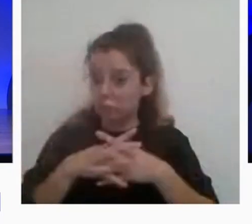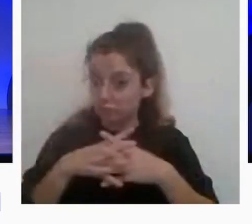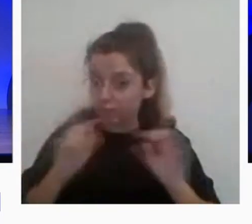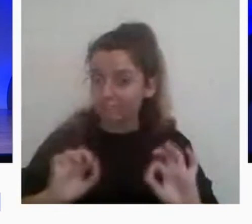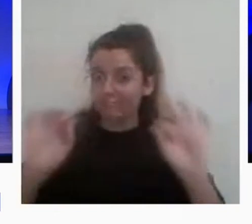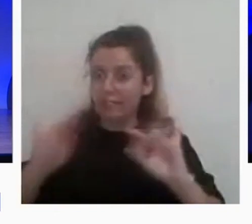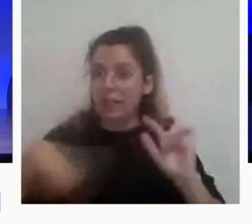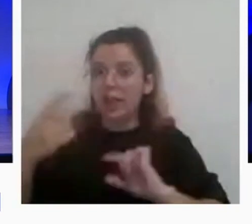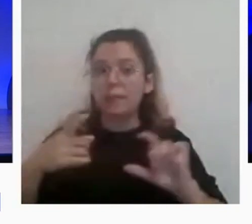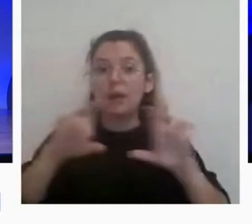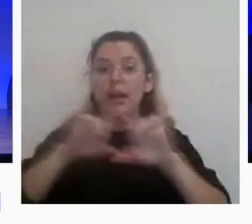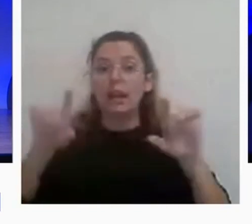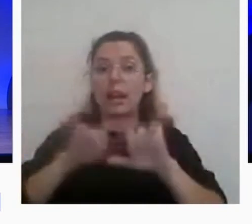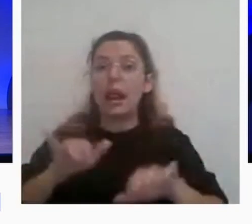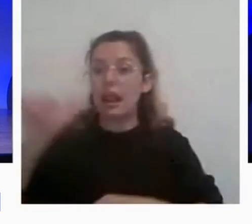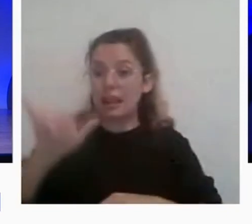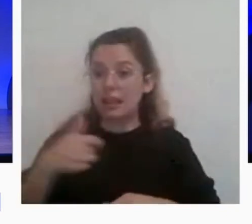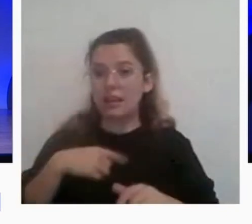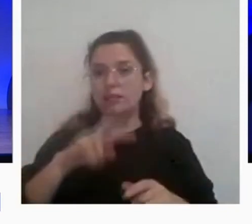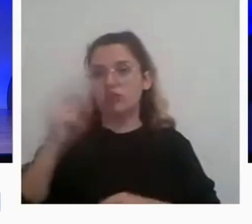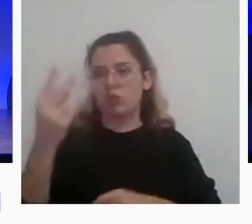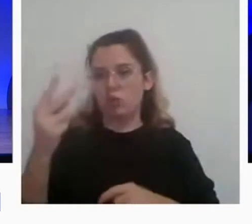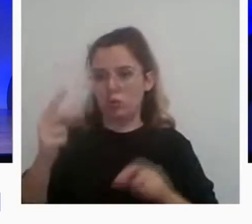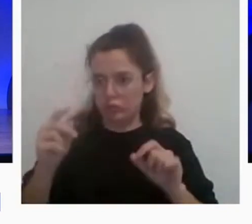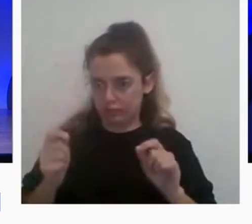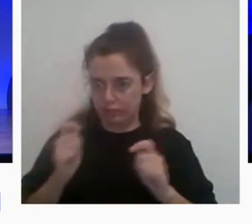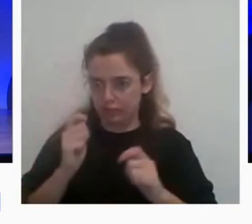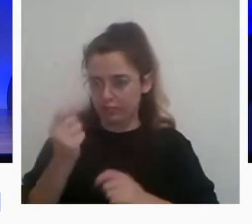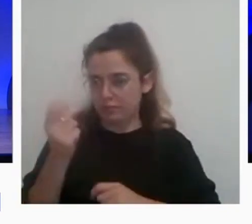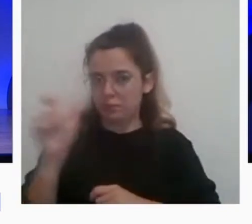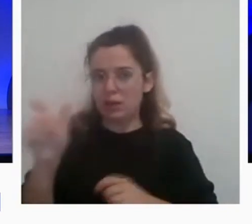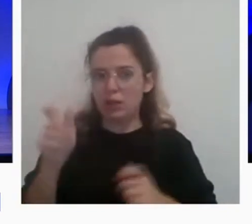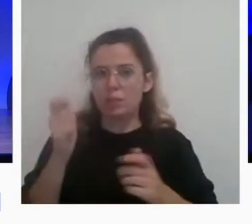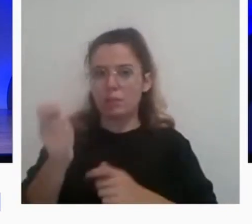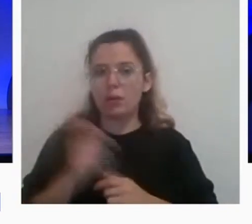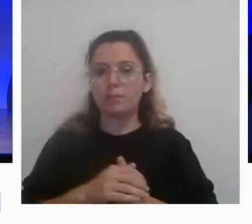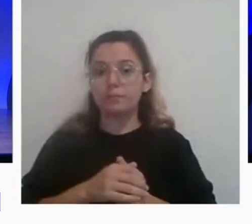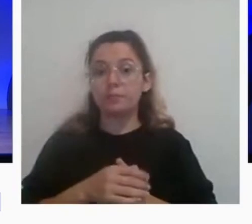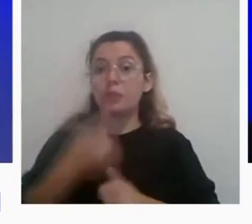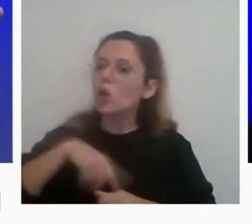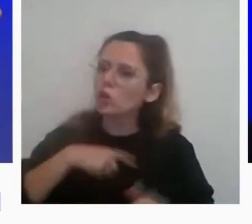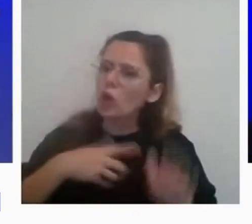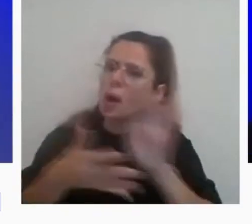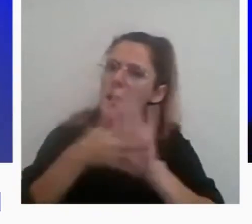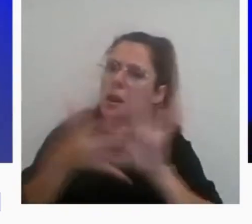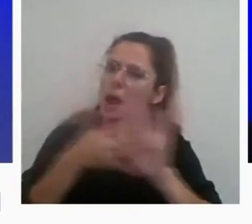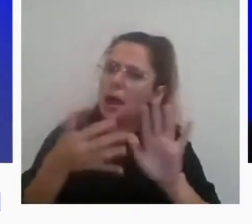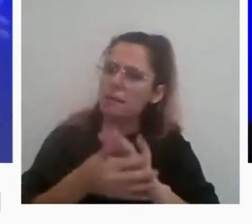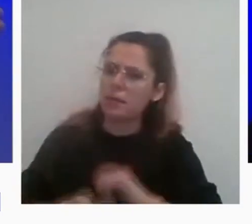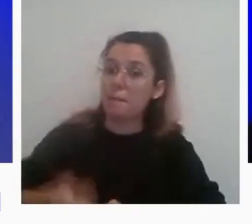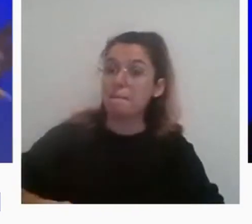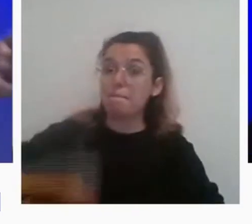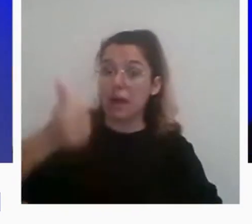Es que no sé dónde tengo que apuntar, aquí. Al final somos más rápidos que estas agencias tradicionales que contamos, que siempre digo lo mismo,